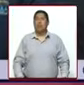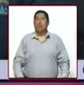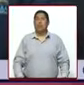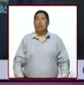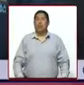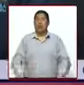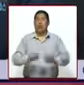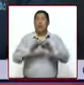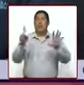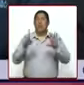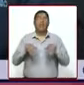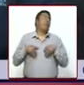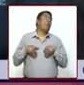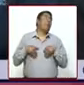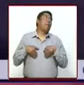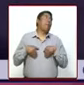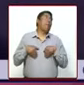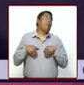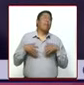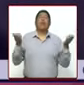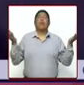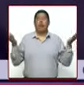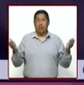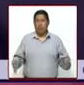Cuando nadie hace nada, no teme nada.